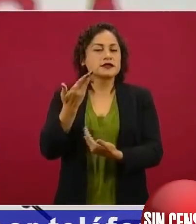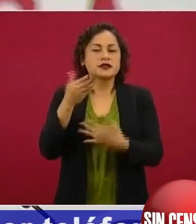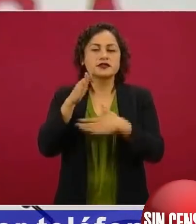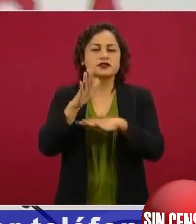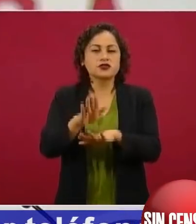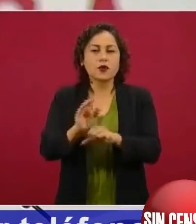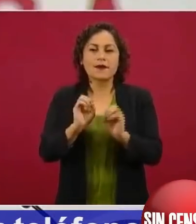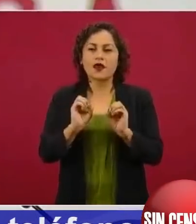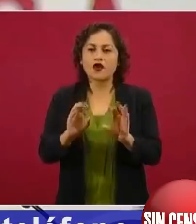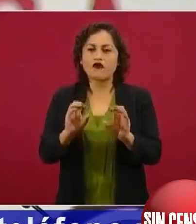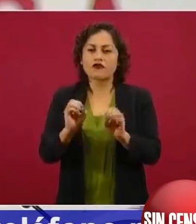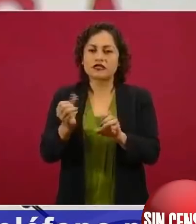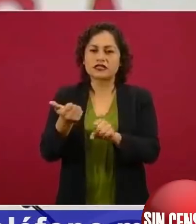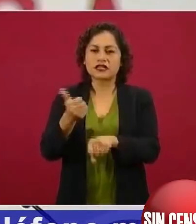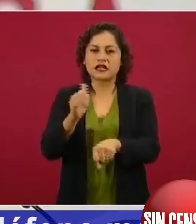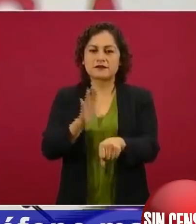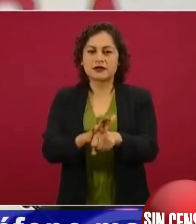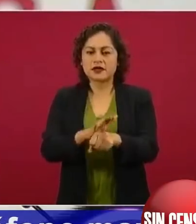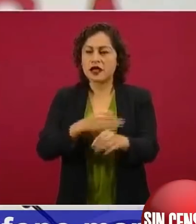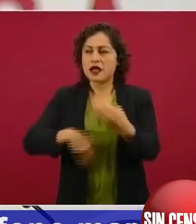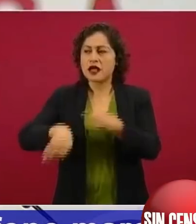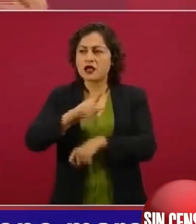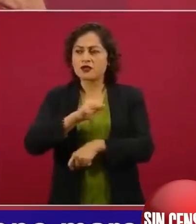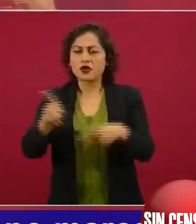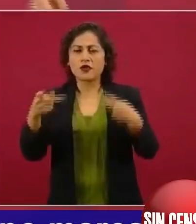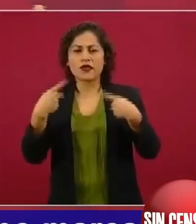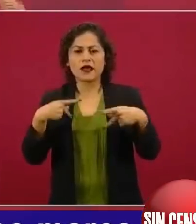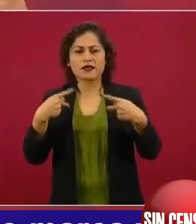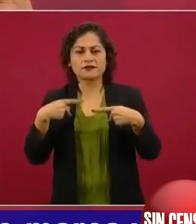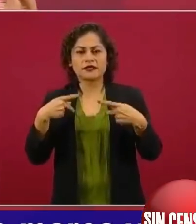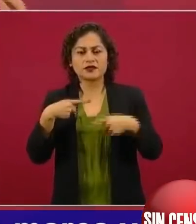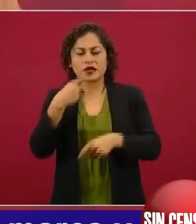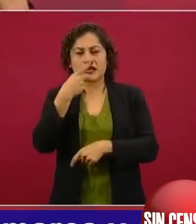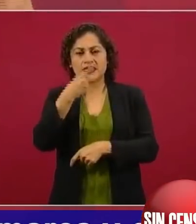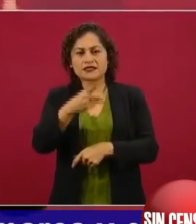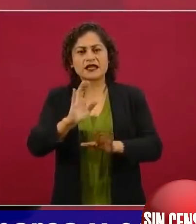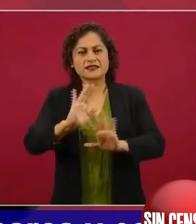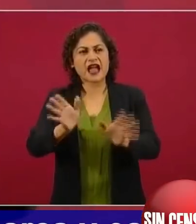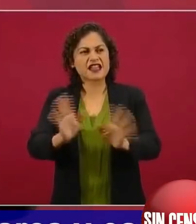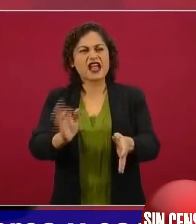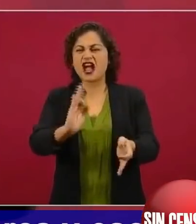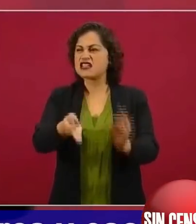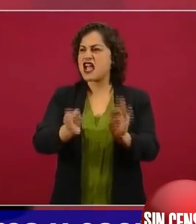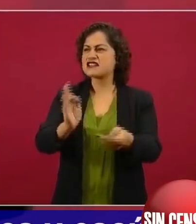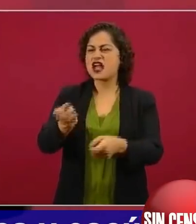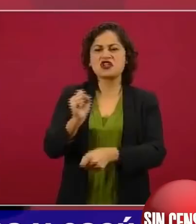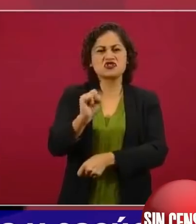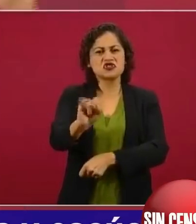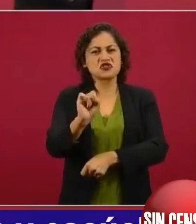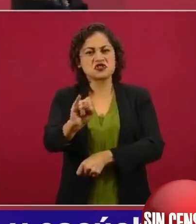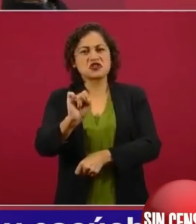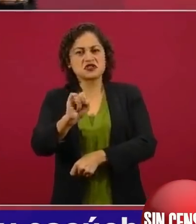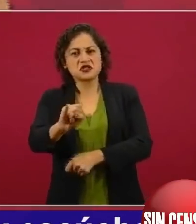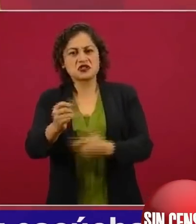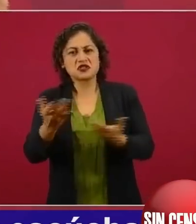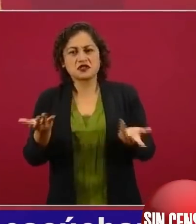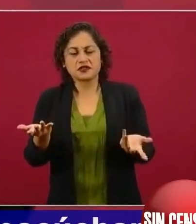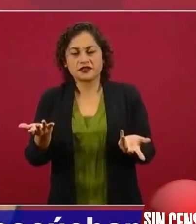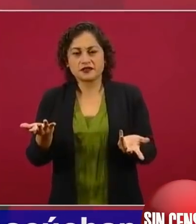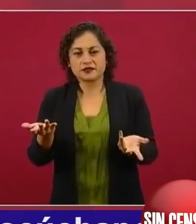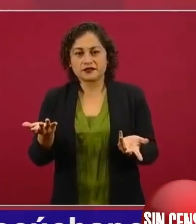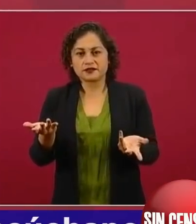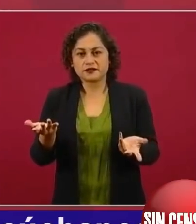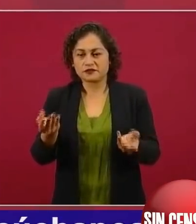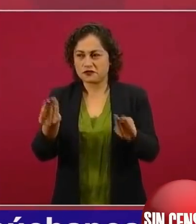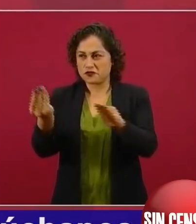y entonces todo el mundo diciendo ya se aceptó una gran